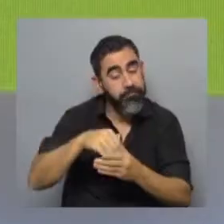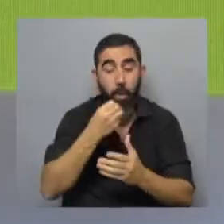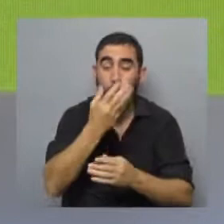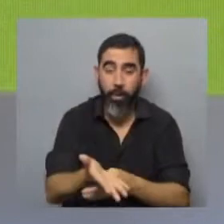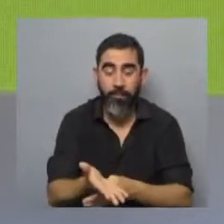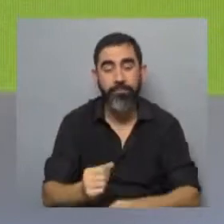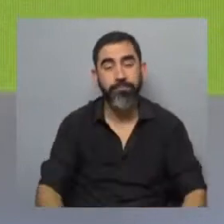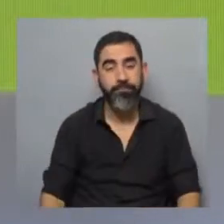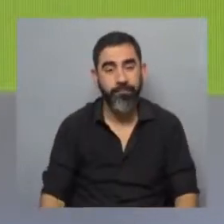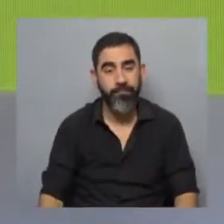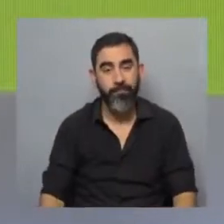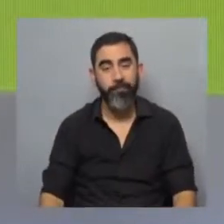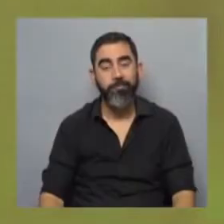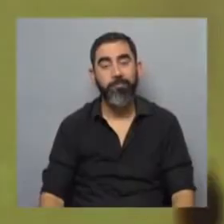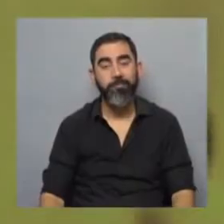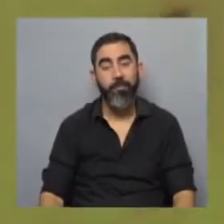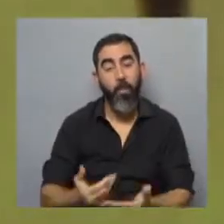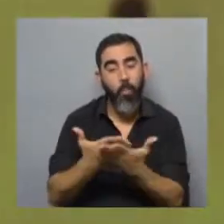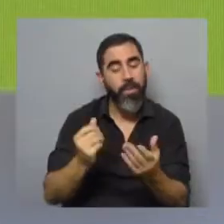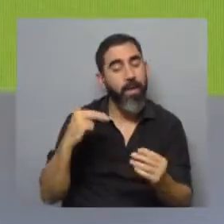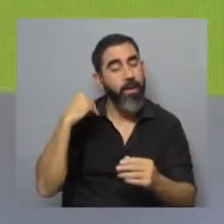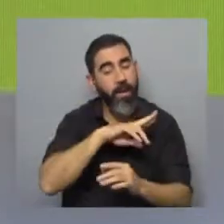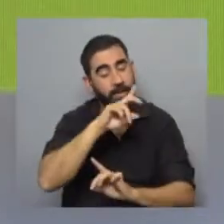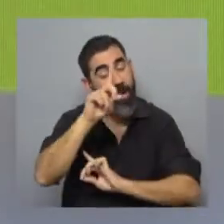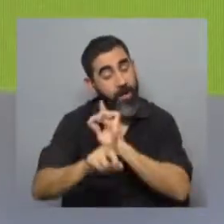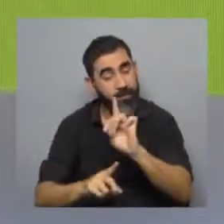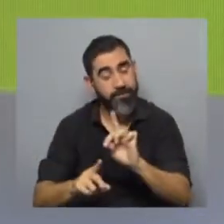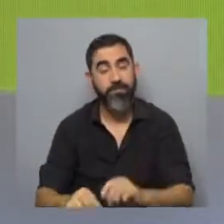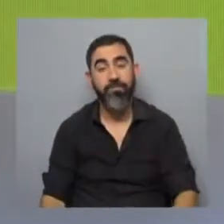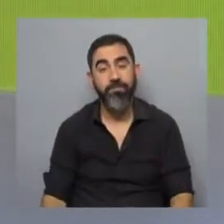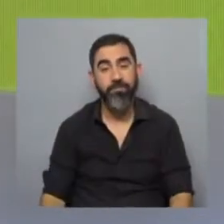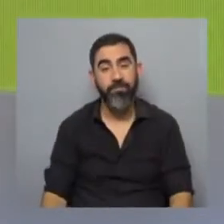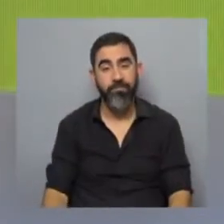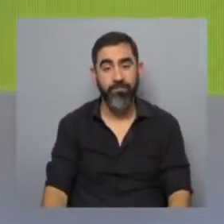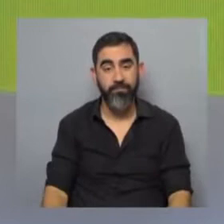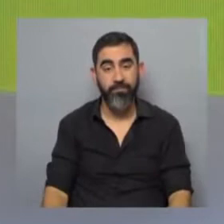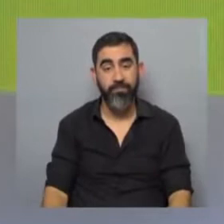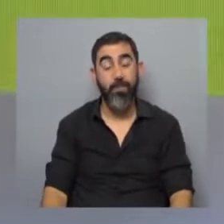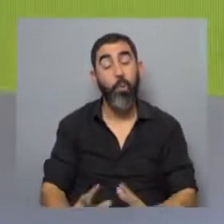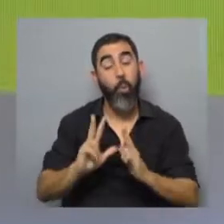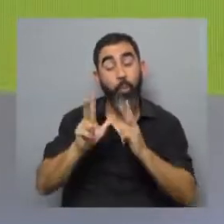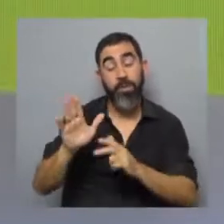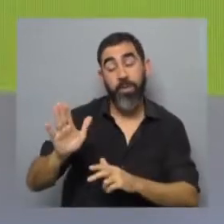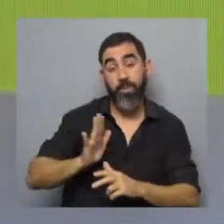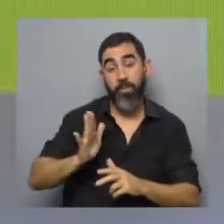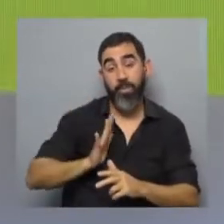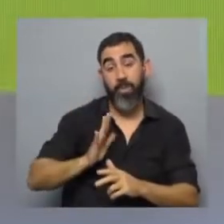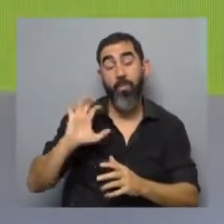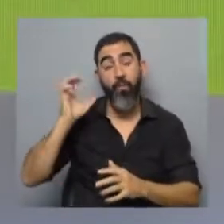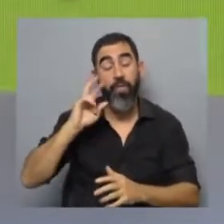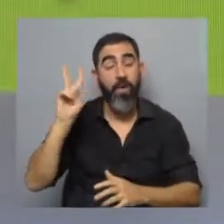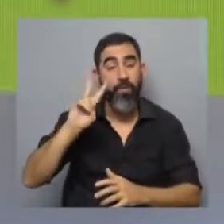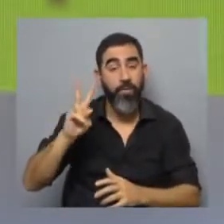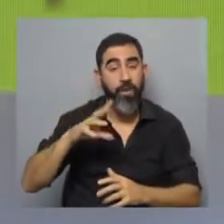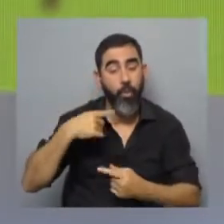Las apariencias engañan. Exactamente, no descartemos las zanahorias verdes. Pero bueno, como dice Fernanda, las frutas y hortalizas